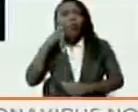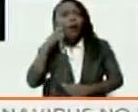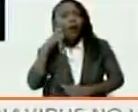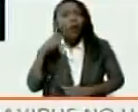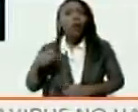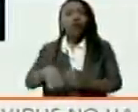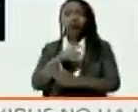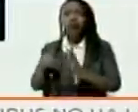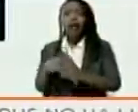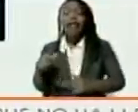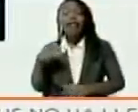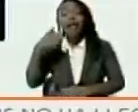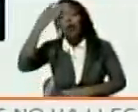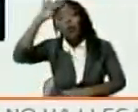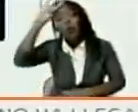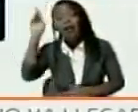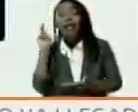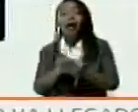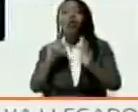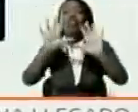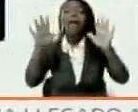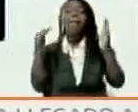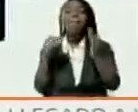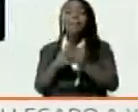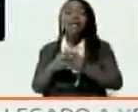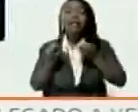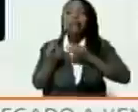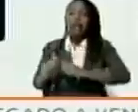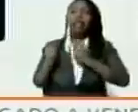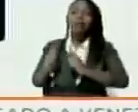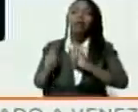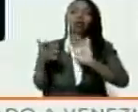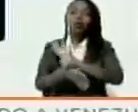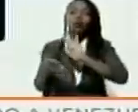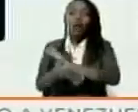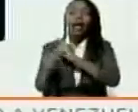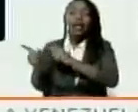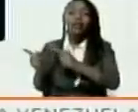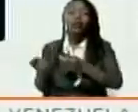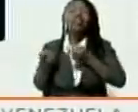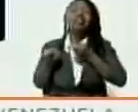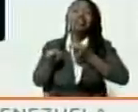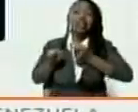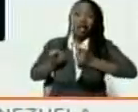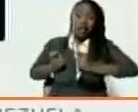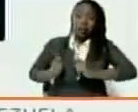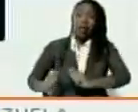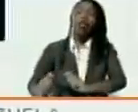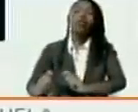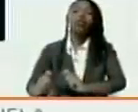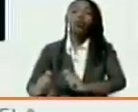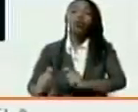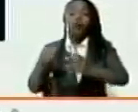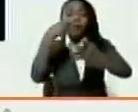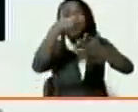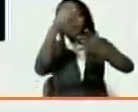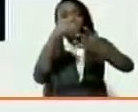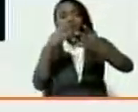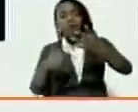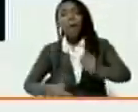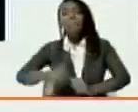han llegado 10.000 tratamientos de interferón, que ha sido uno de los tratamientos calificados de